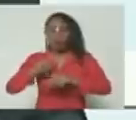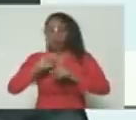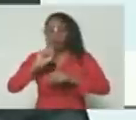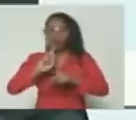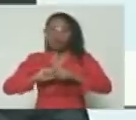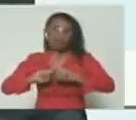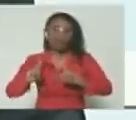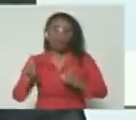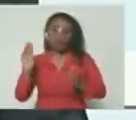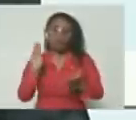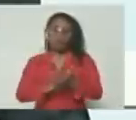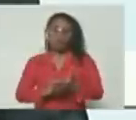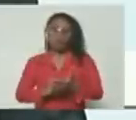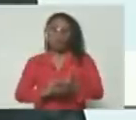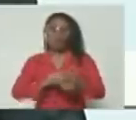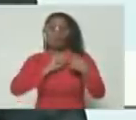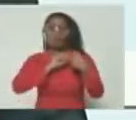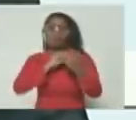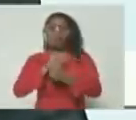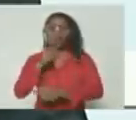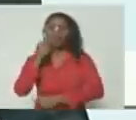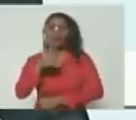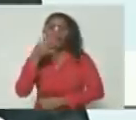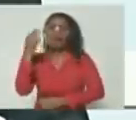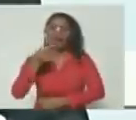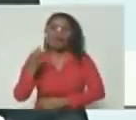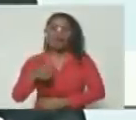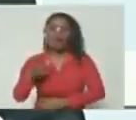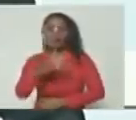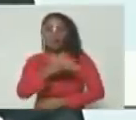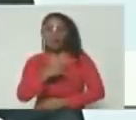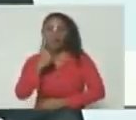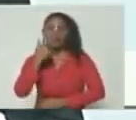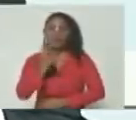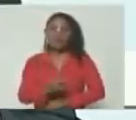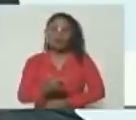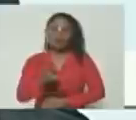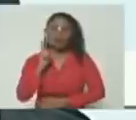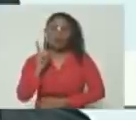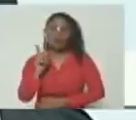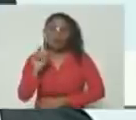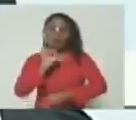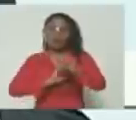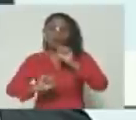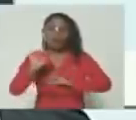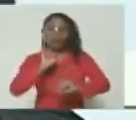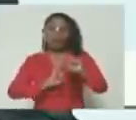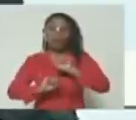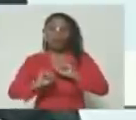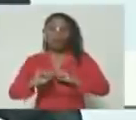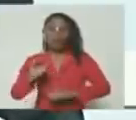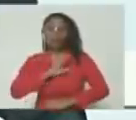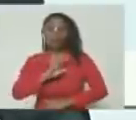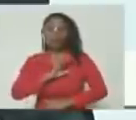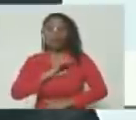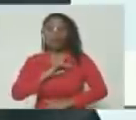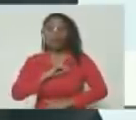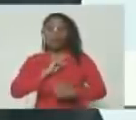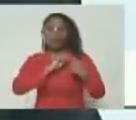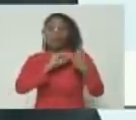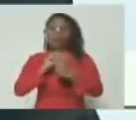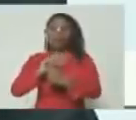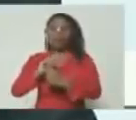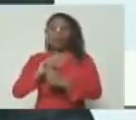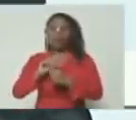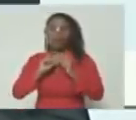tenemos. El debate y decir la verdad, donde tengamos que decirla, la vamos a defender. Y donde tengamos que debatirlo, lo vamos a